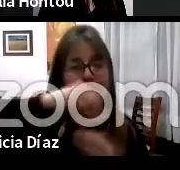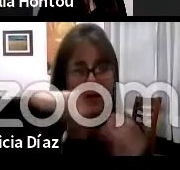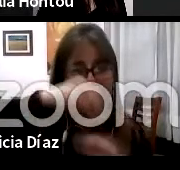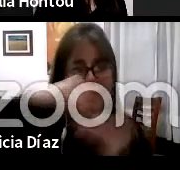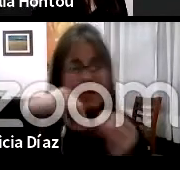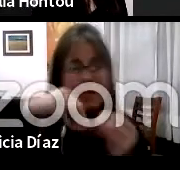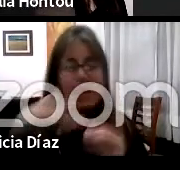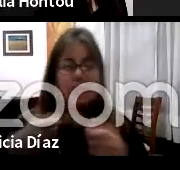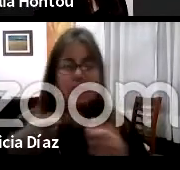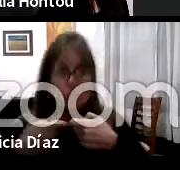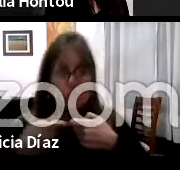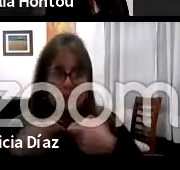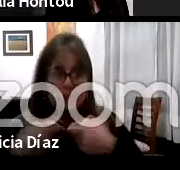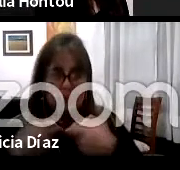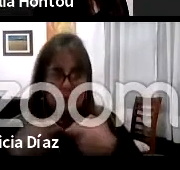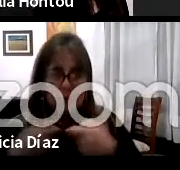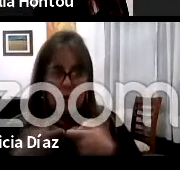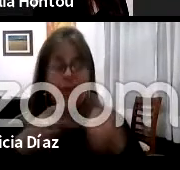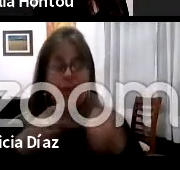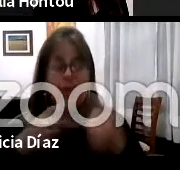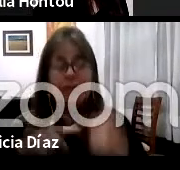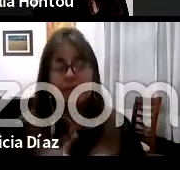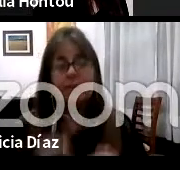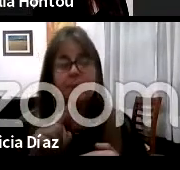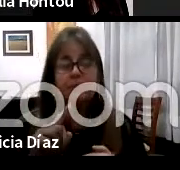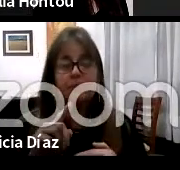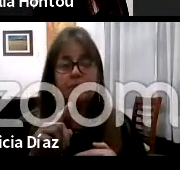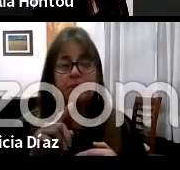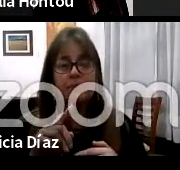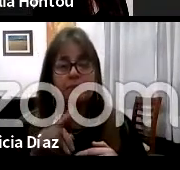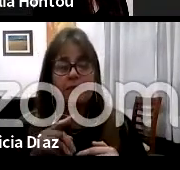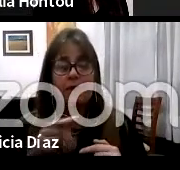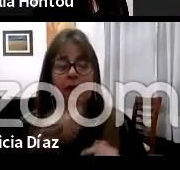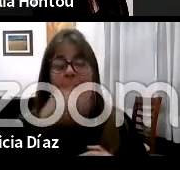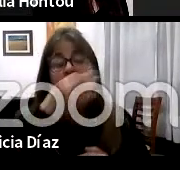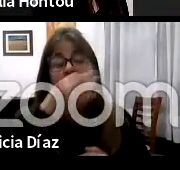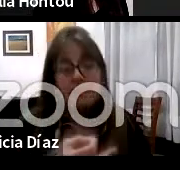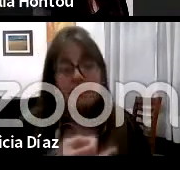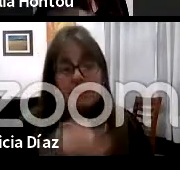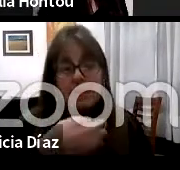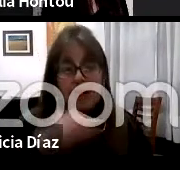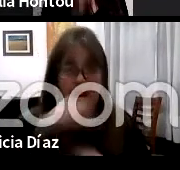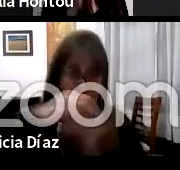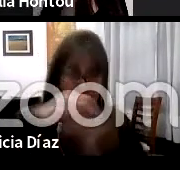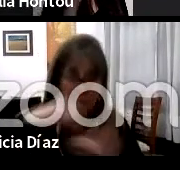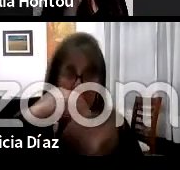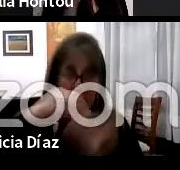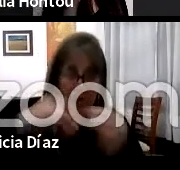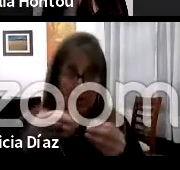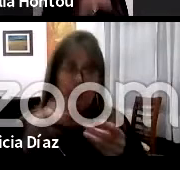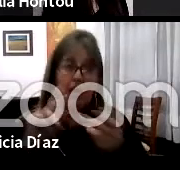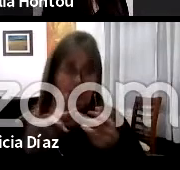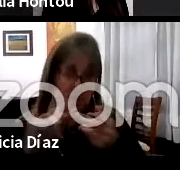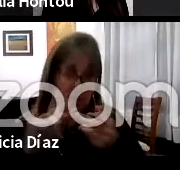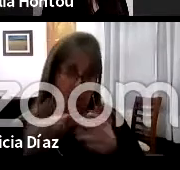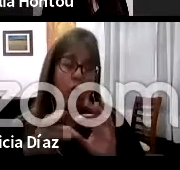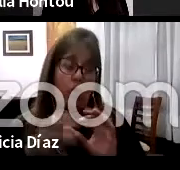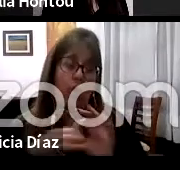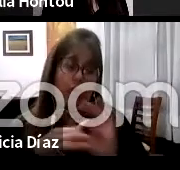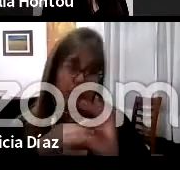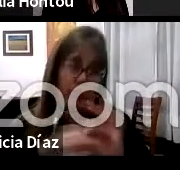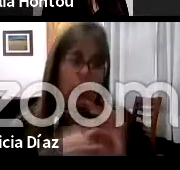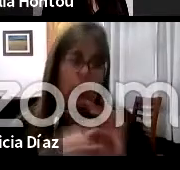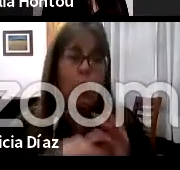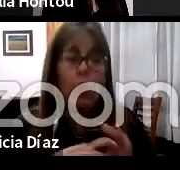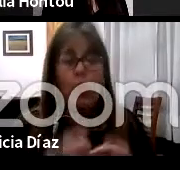este caso, bueno, tratar de sugerir a los familiares que se vinculen a las organizaciones